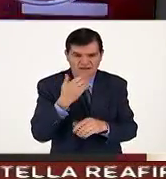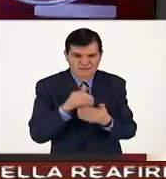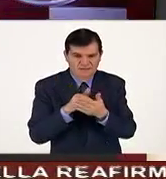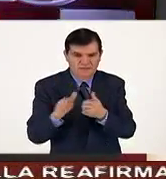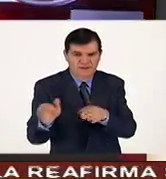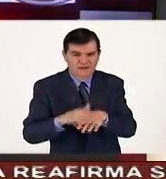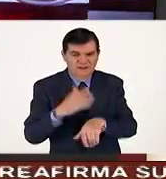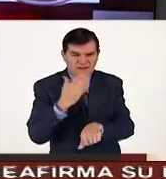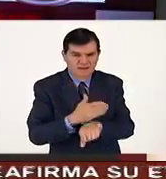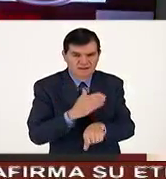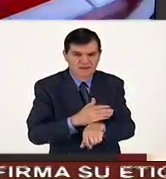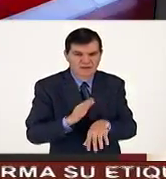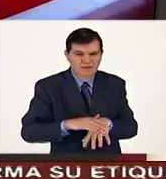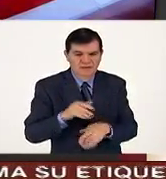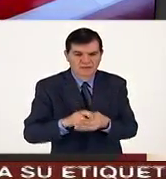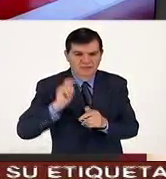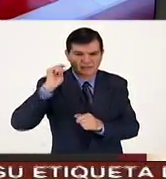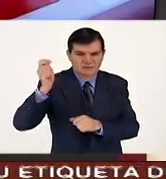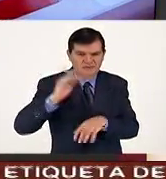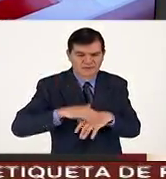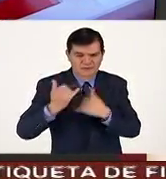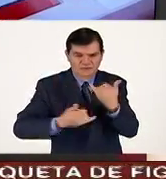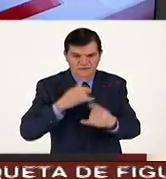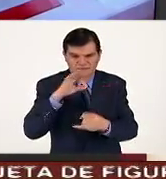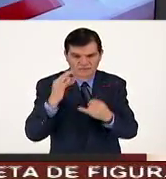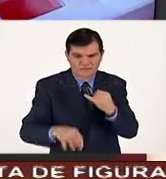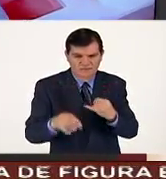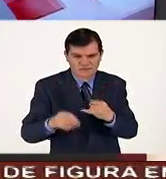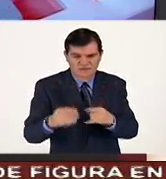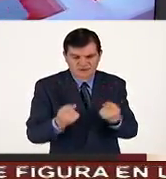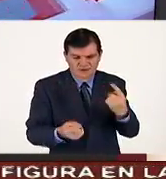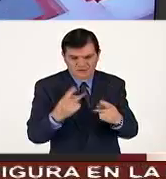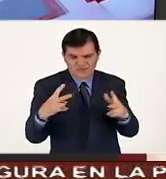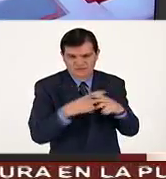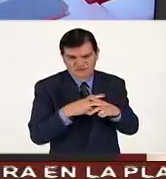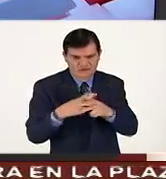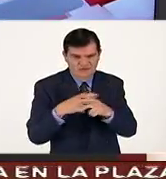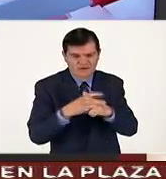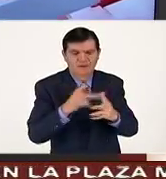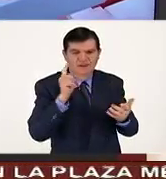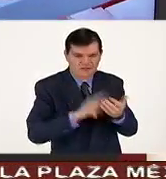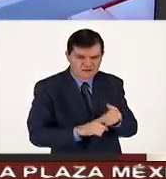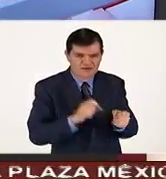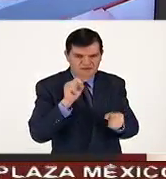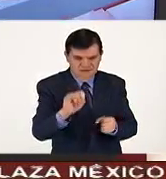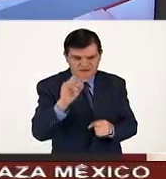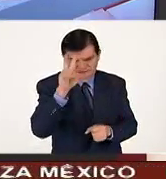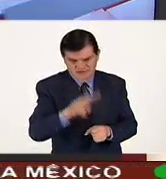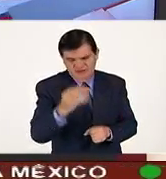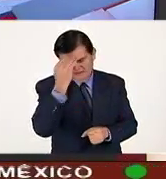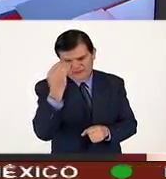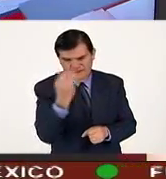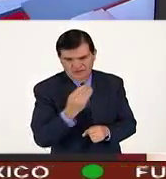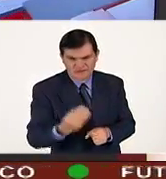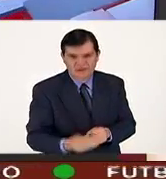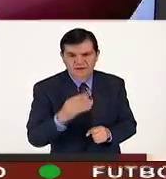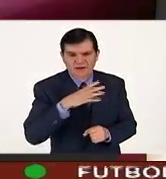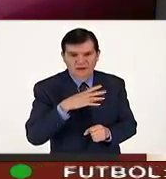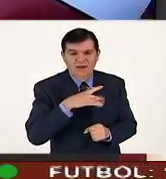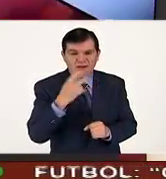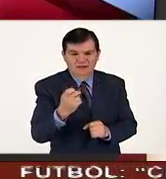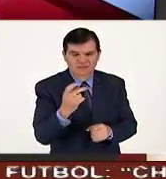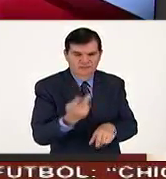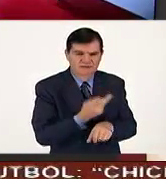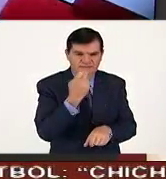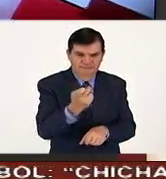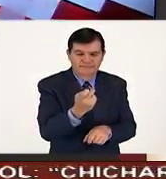que saliera castigado, que saliera con una expulsión para no poder jugar la final. Sí, varios conatos de bronca dentro de la cancha. cancha. Terrible la imagen que presentan, pero bueno, esto es lo que